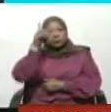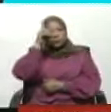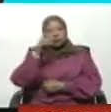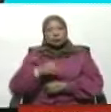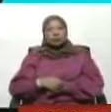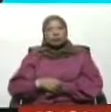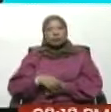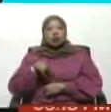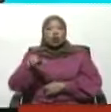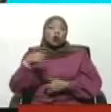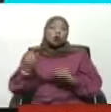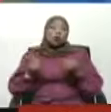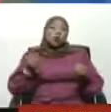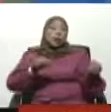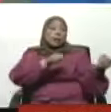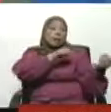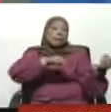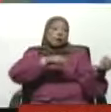violinista.